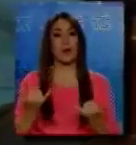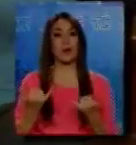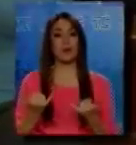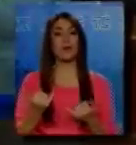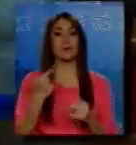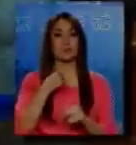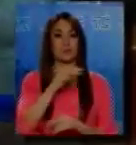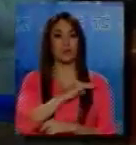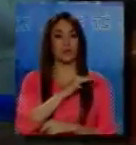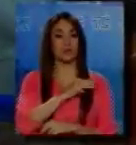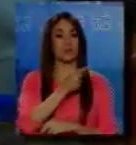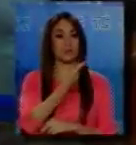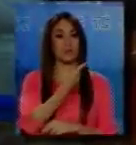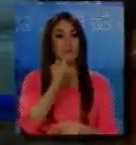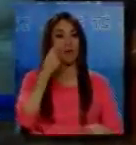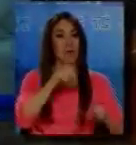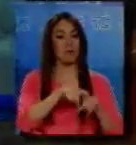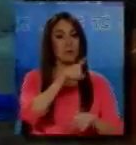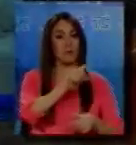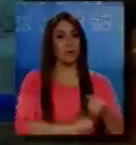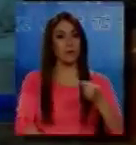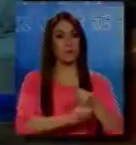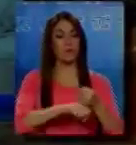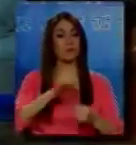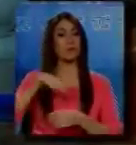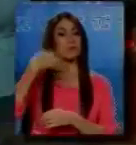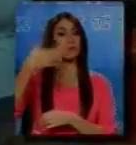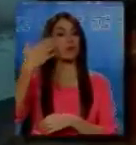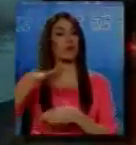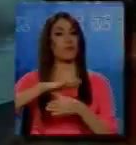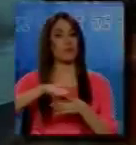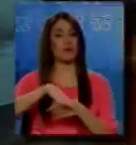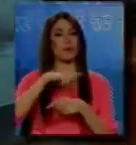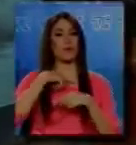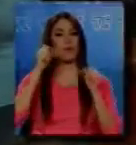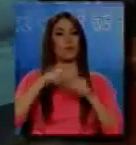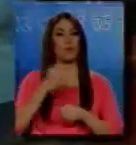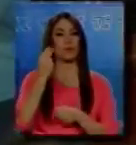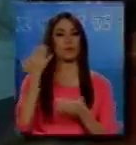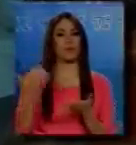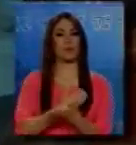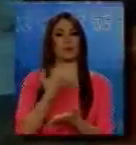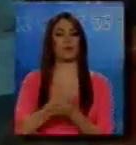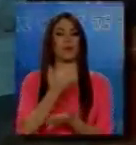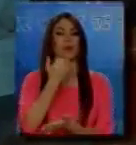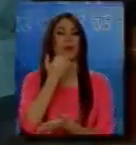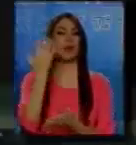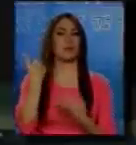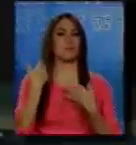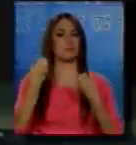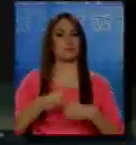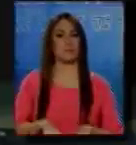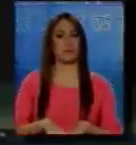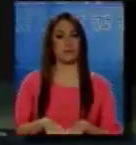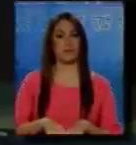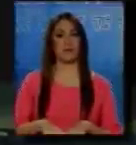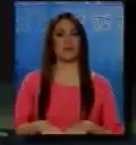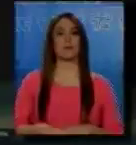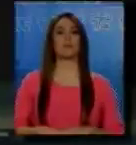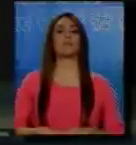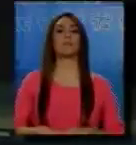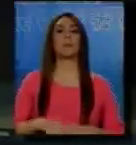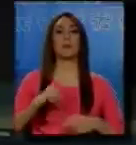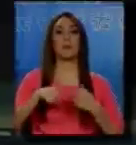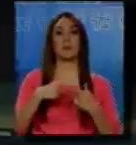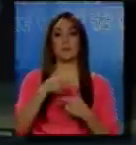con el municipio que nos apoye en las siguientes ferias, sabemos que podremos recuperar algo de lo perdido. Para solventar las